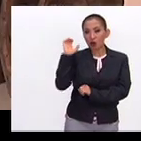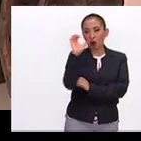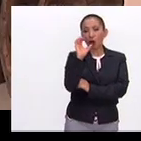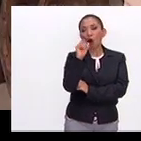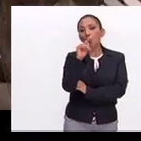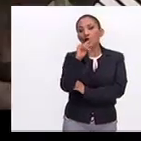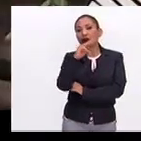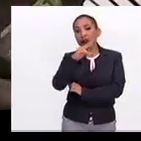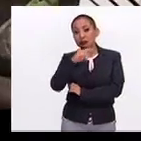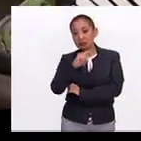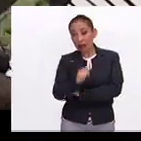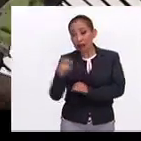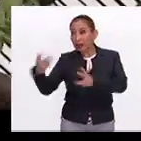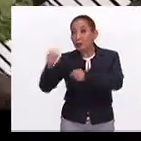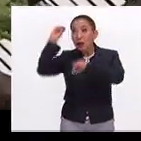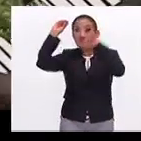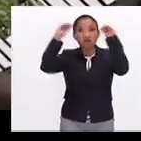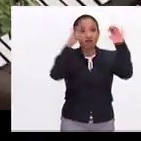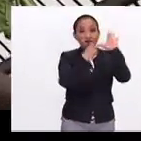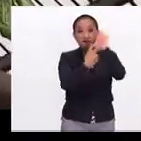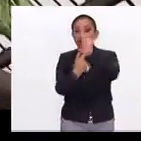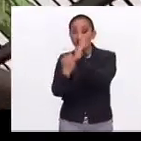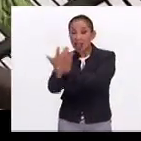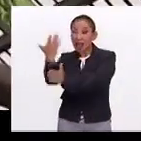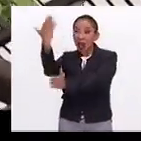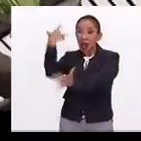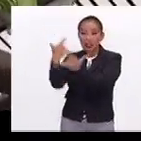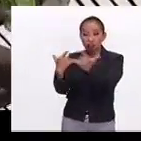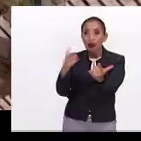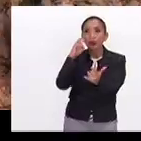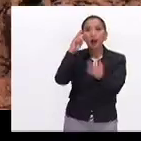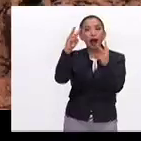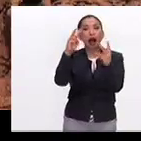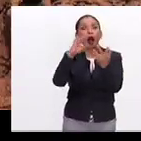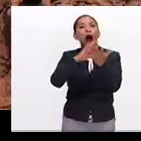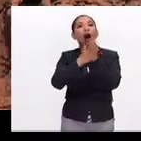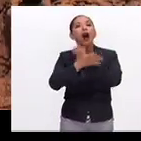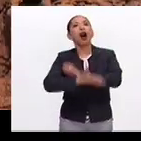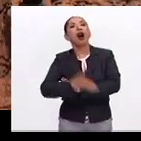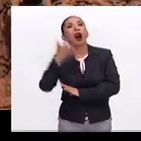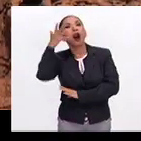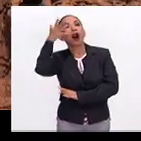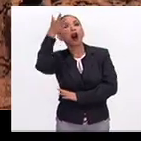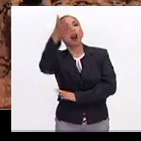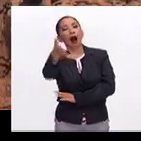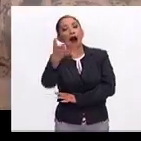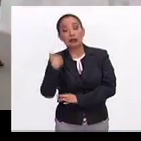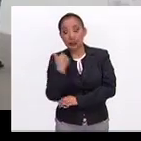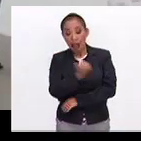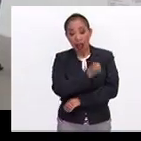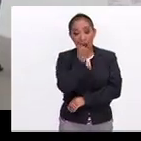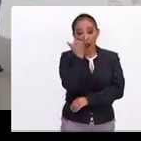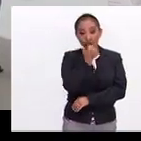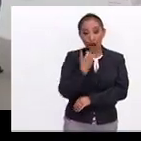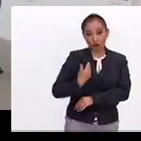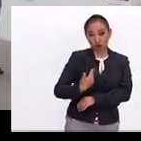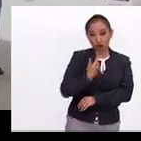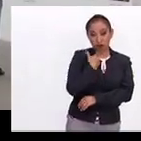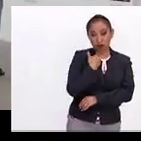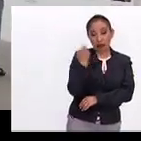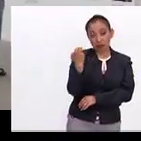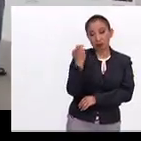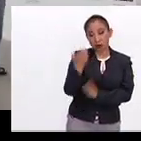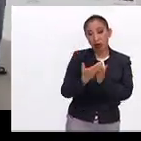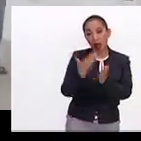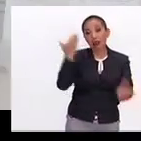comunista. Solo con la recuperación y apreciación del pasado podemos construir futuro, y los estudiantes asesinados eran